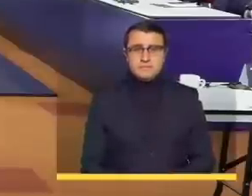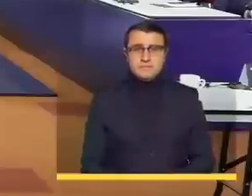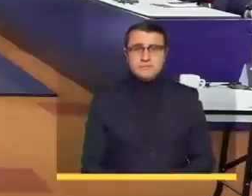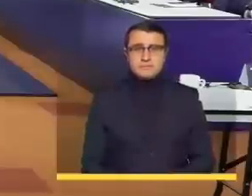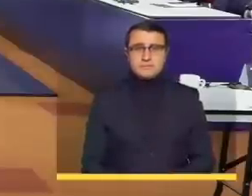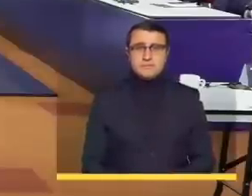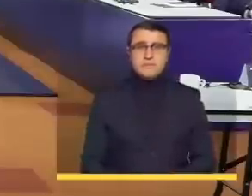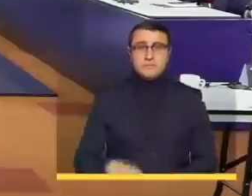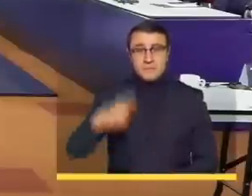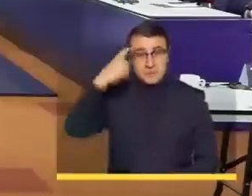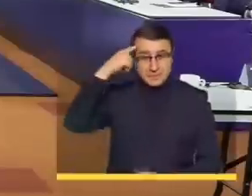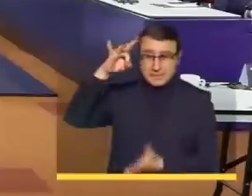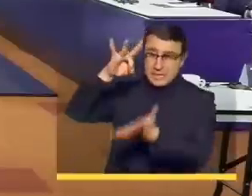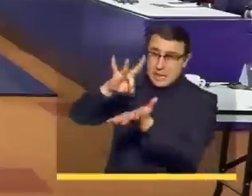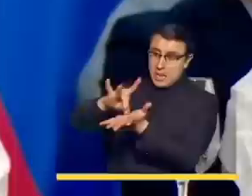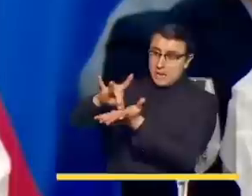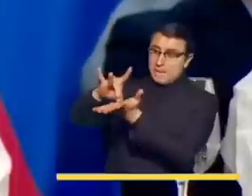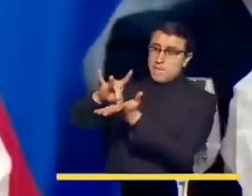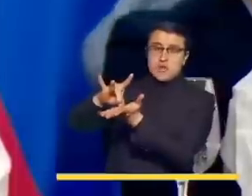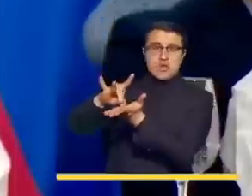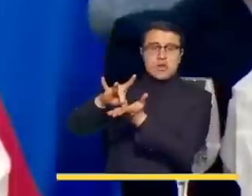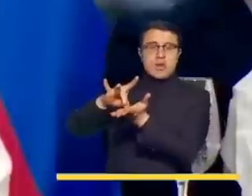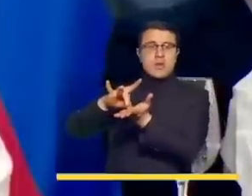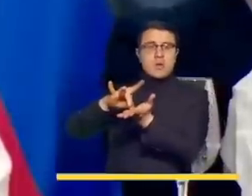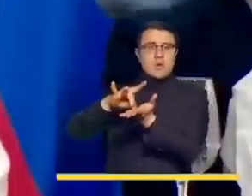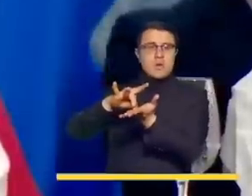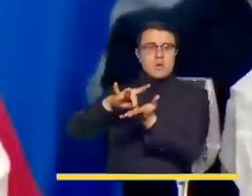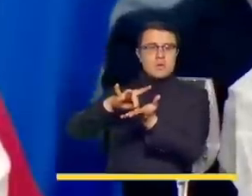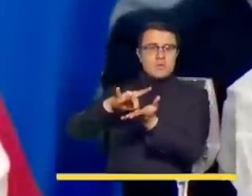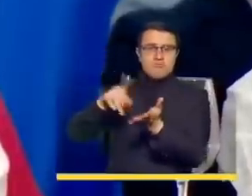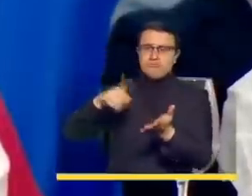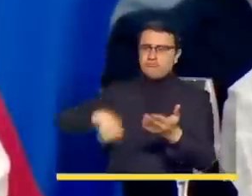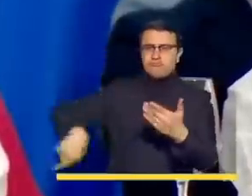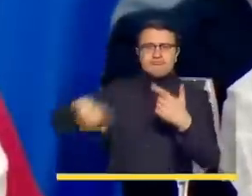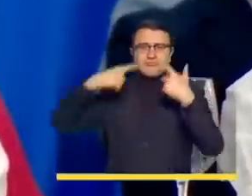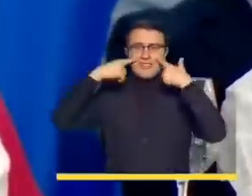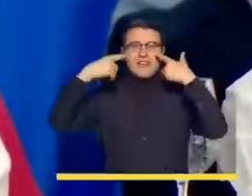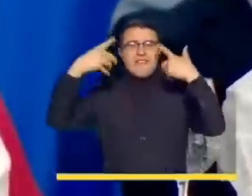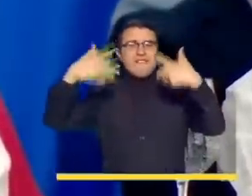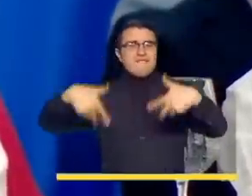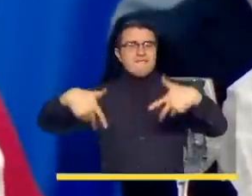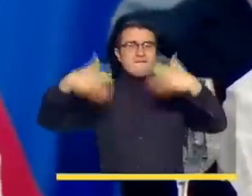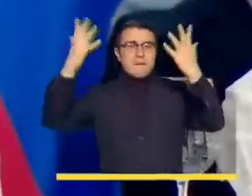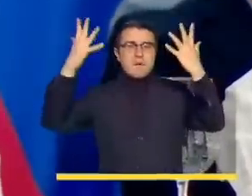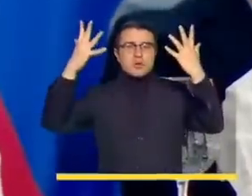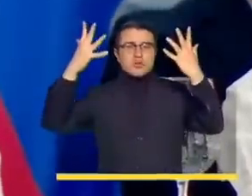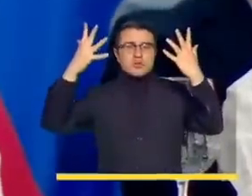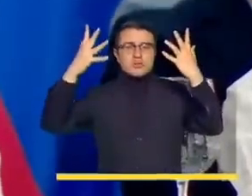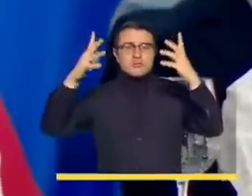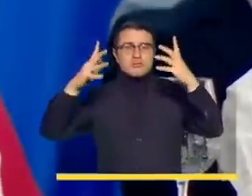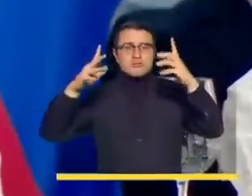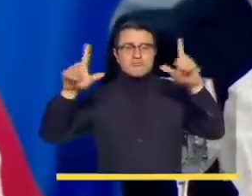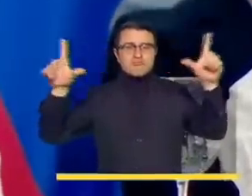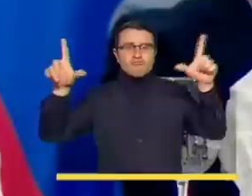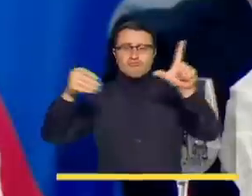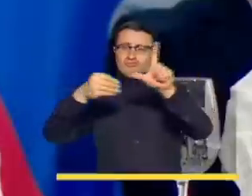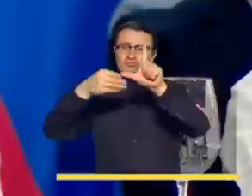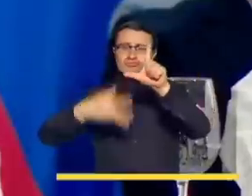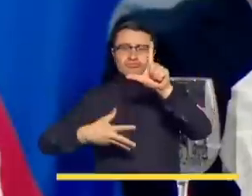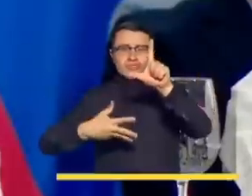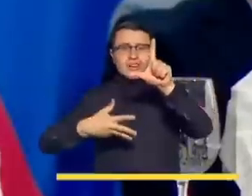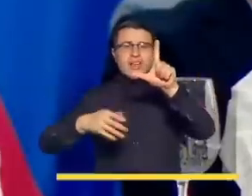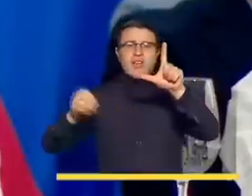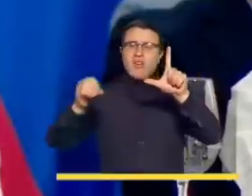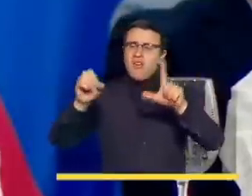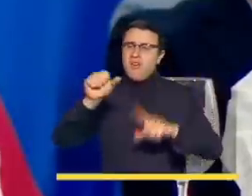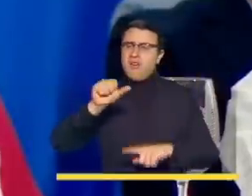el modelo este de las series famosas, de las muchachas y los